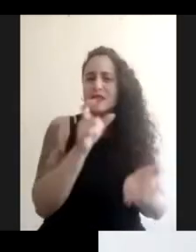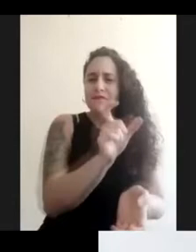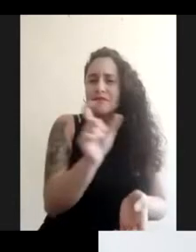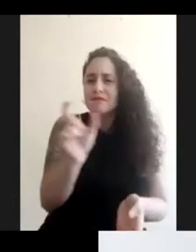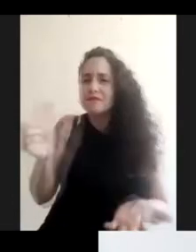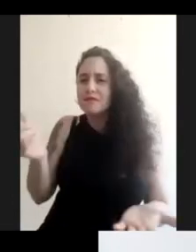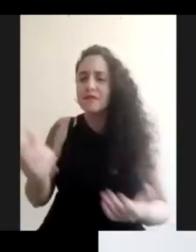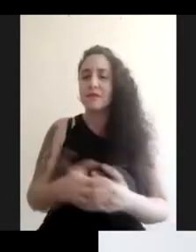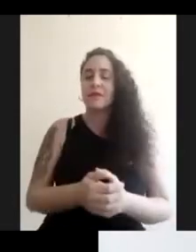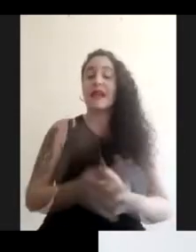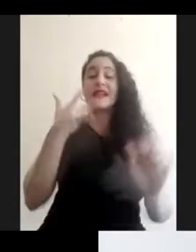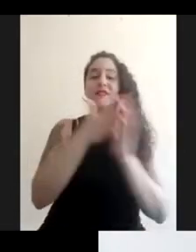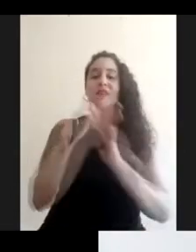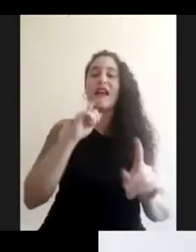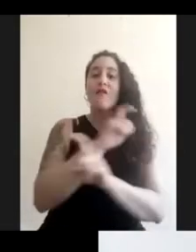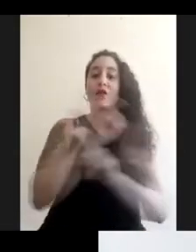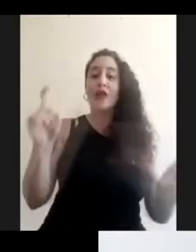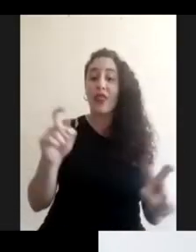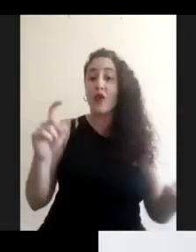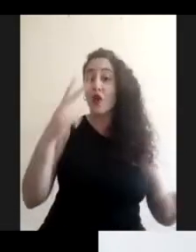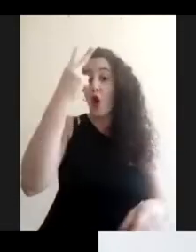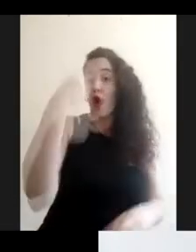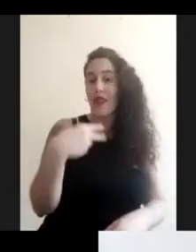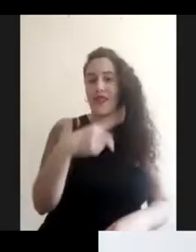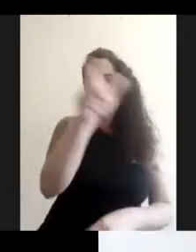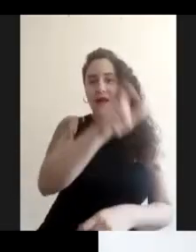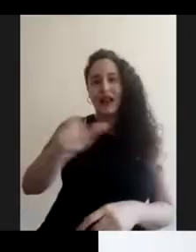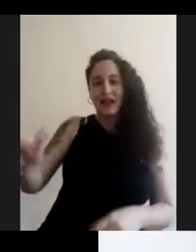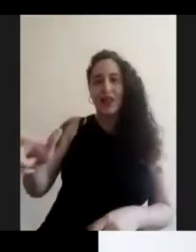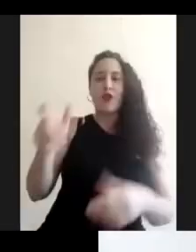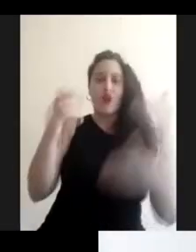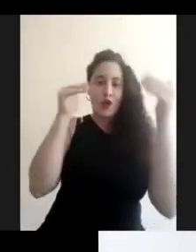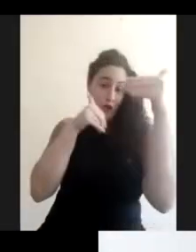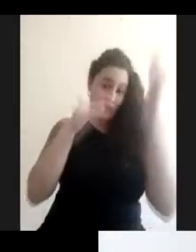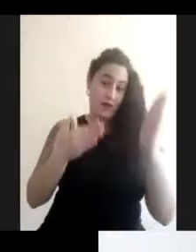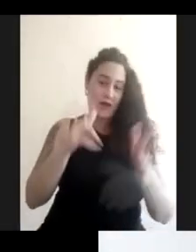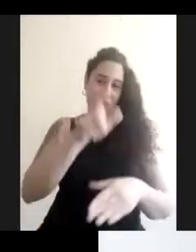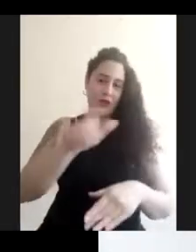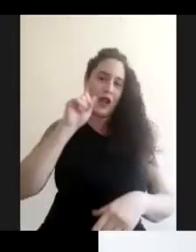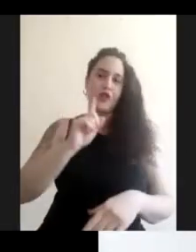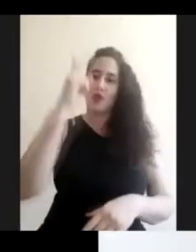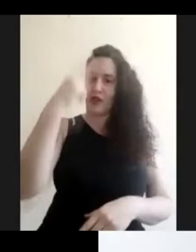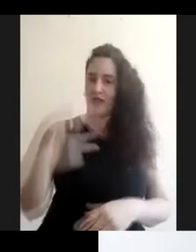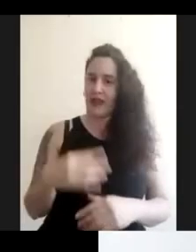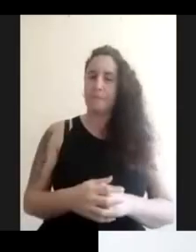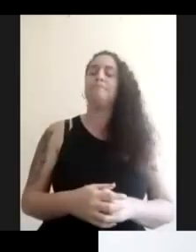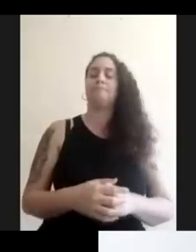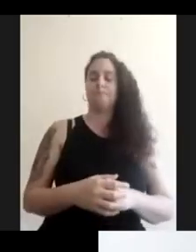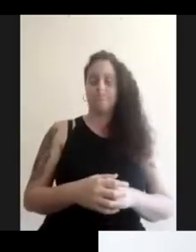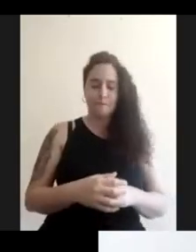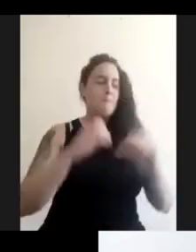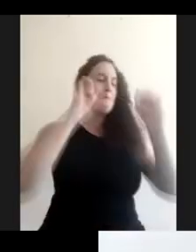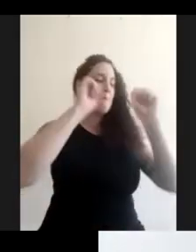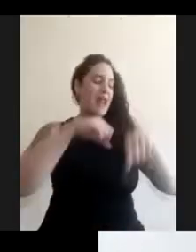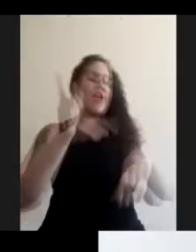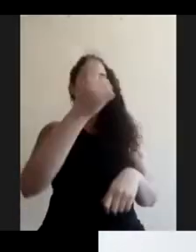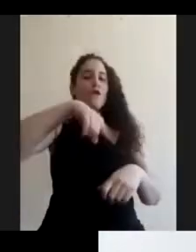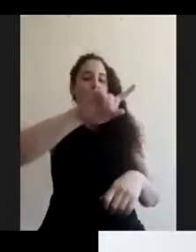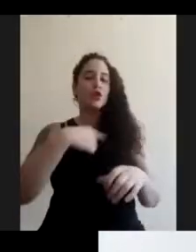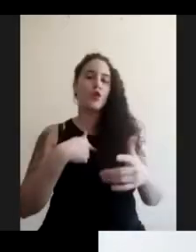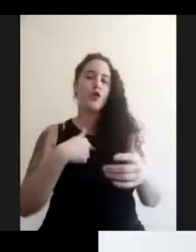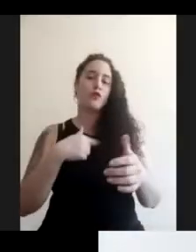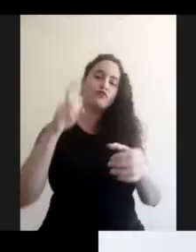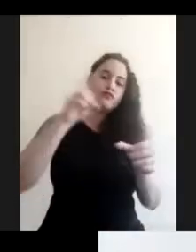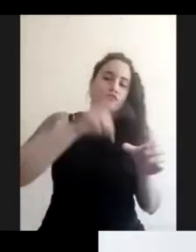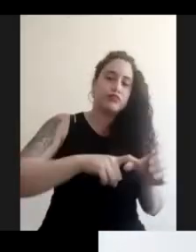es la Fundación ONCE para la Atención de Personas con Sordoceguera. Vale, o sea que vosotros dependéis de una entidad privada, de